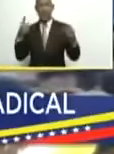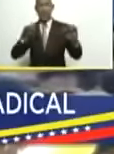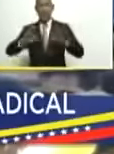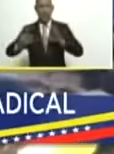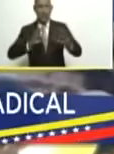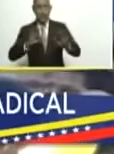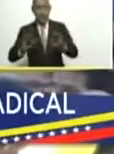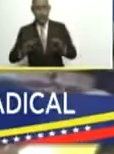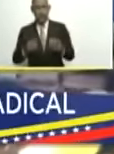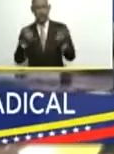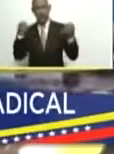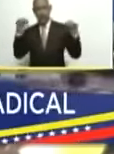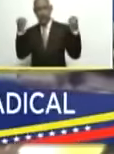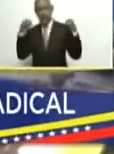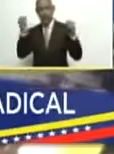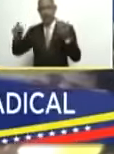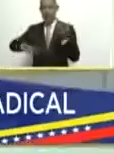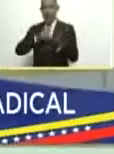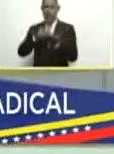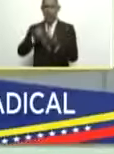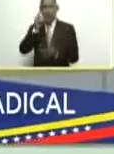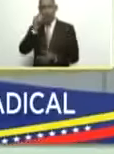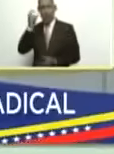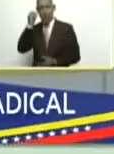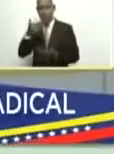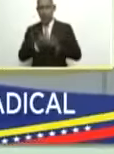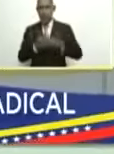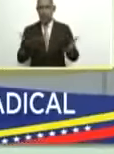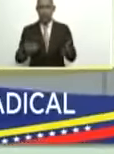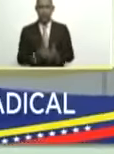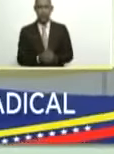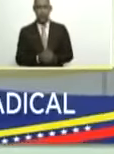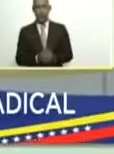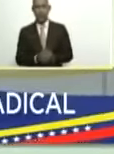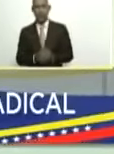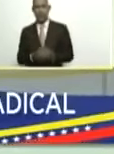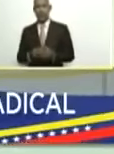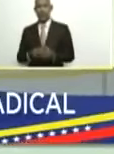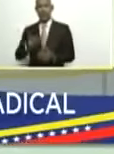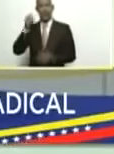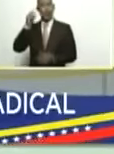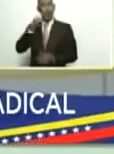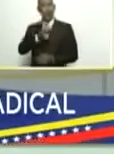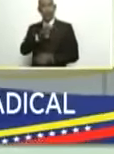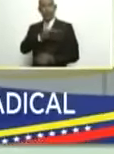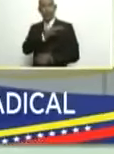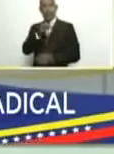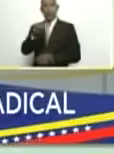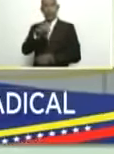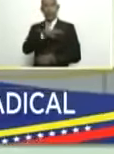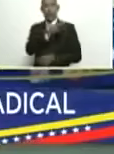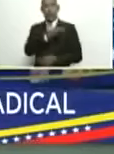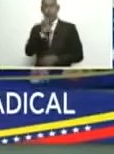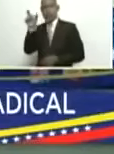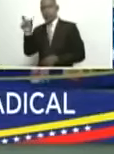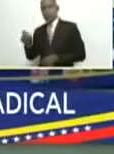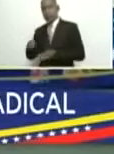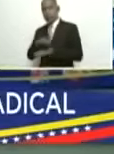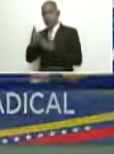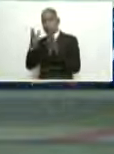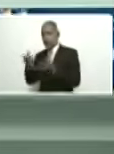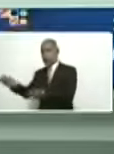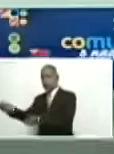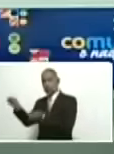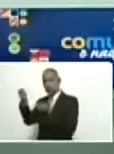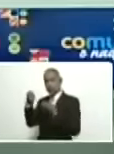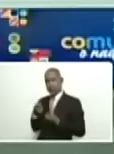con la gente y para la gente. Correcto, fíjate tú, aquí me entrega Jorge Arriaza el cuaderno